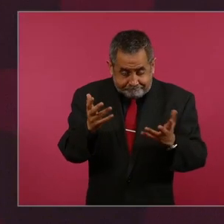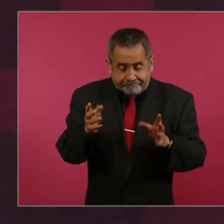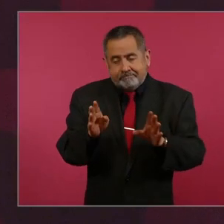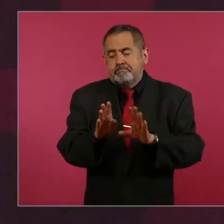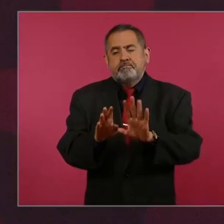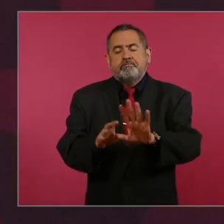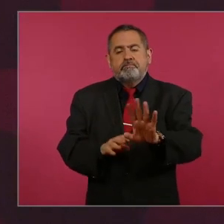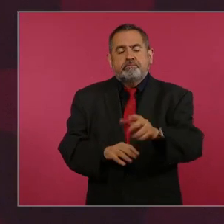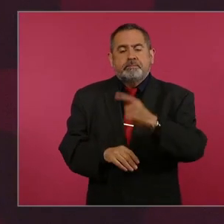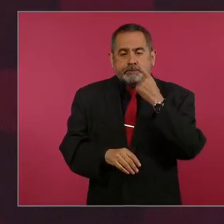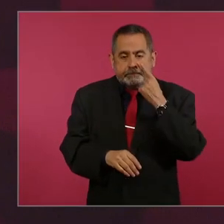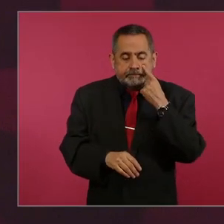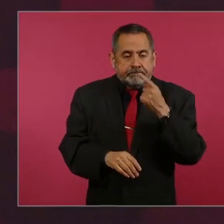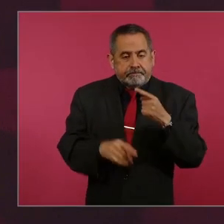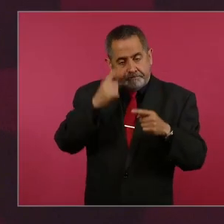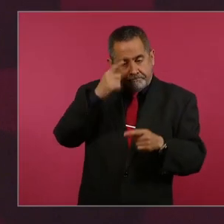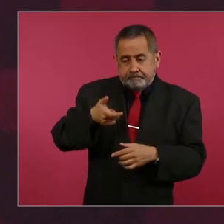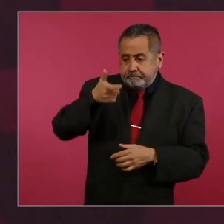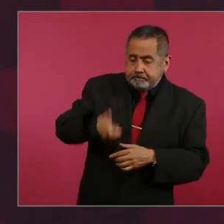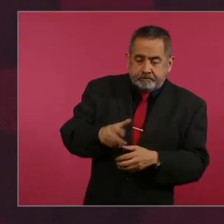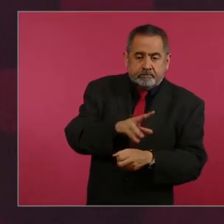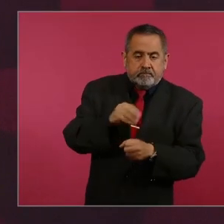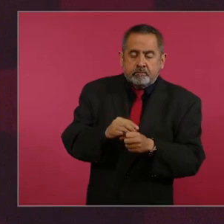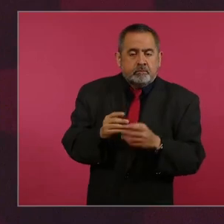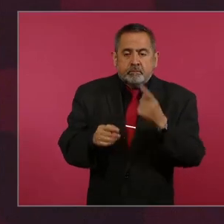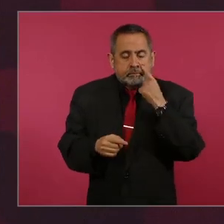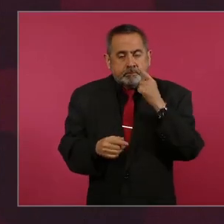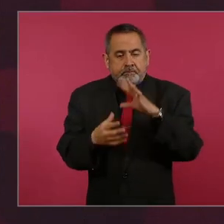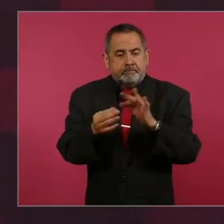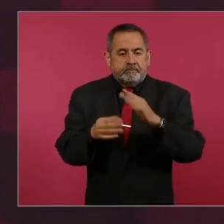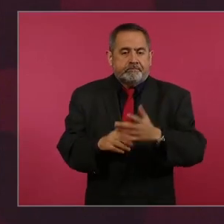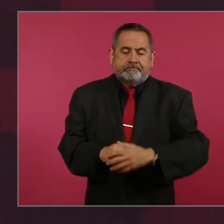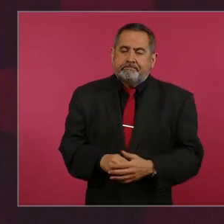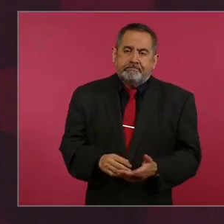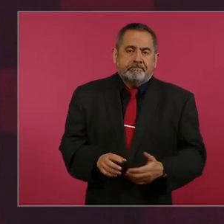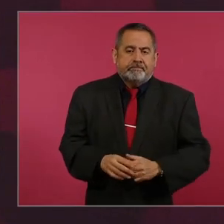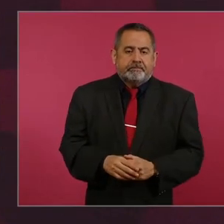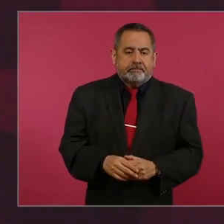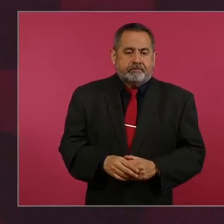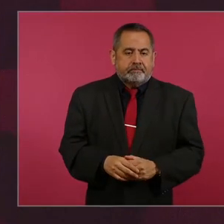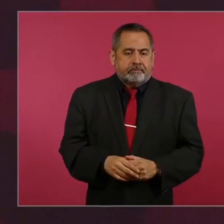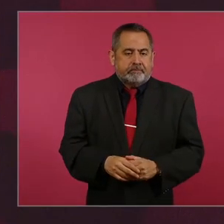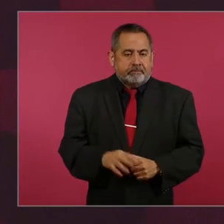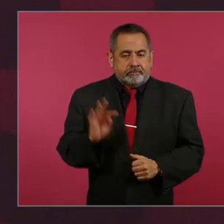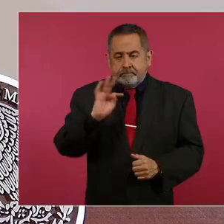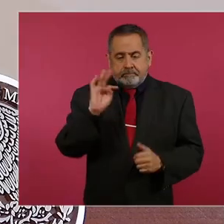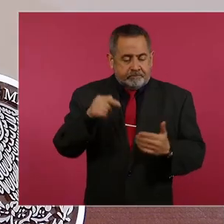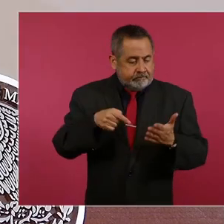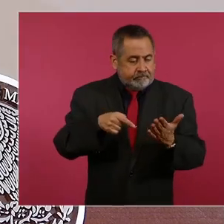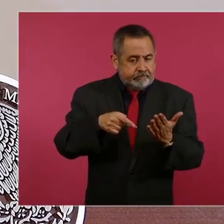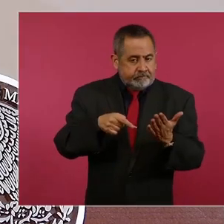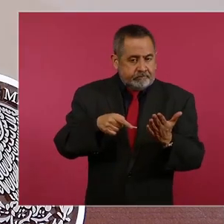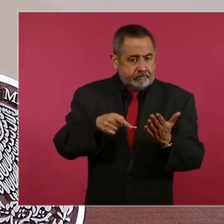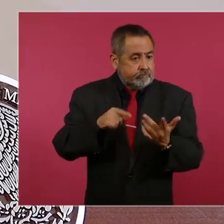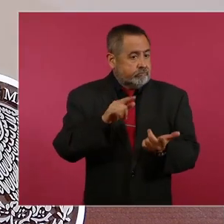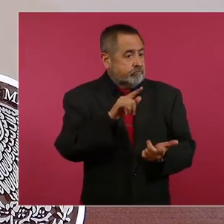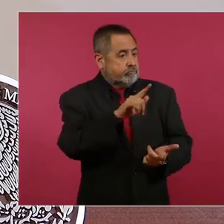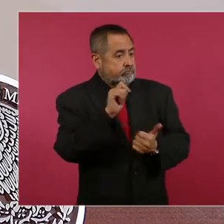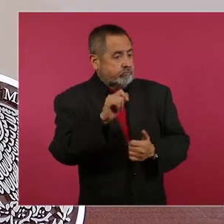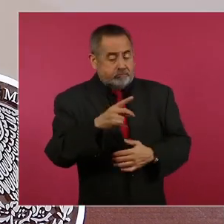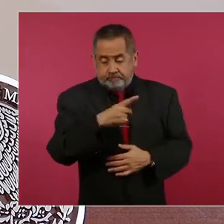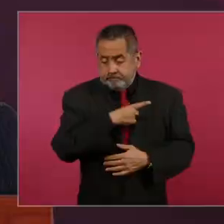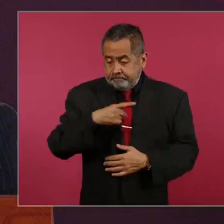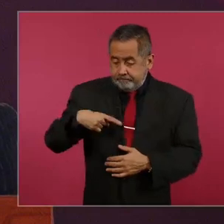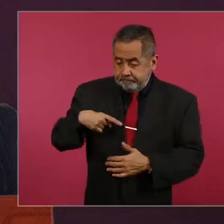la consolidación. En realidad, el peor panorama es no poder tener la posibilidad de cobrar a que el Estado